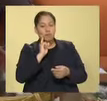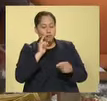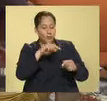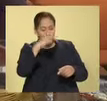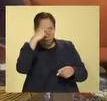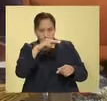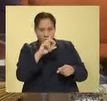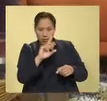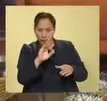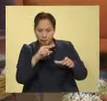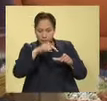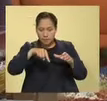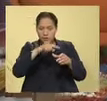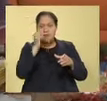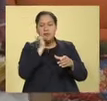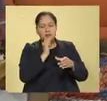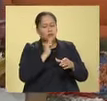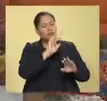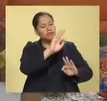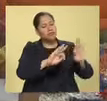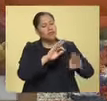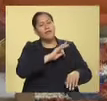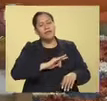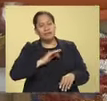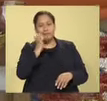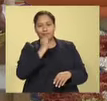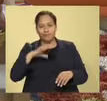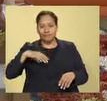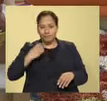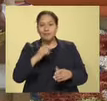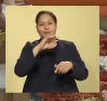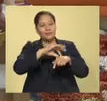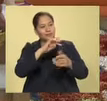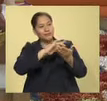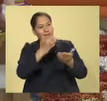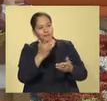México siempre vamos a procurar que estén felices. Mi doc, muchísimas gracias. Que tengan un buen día.